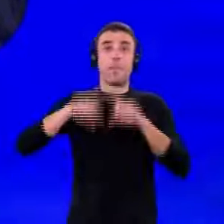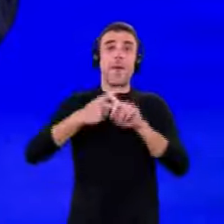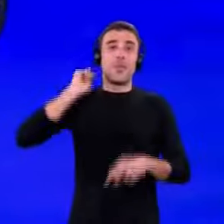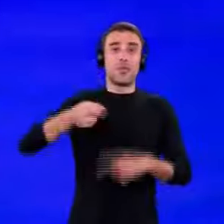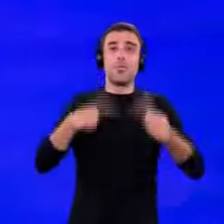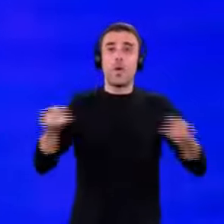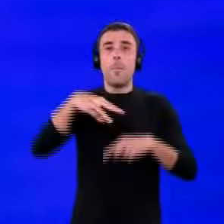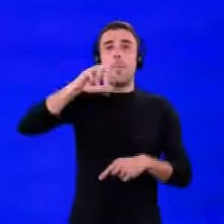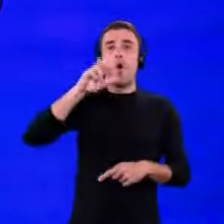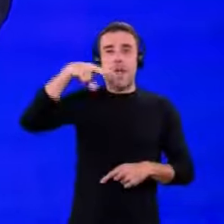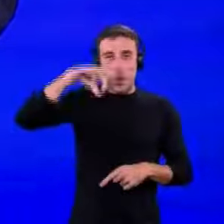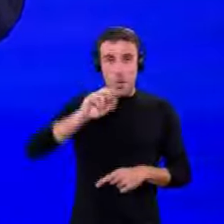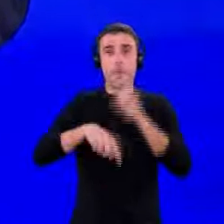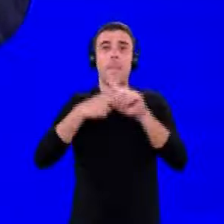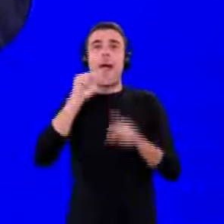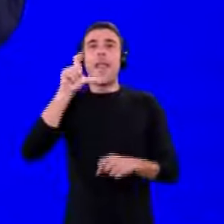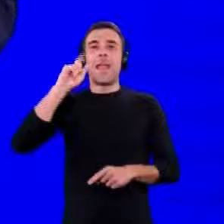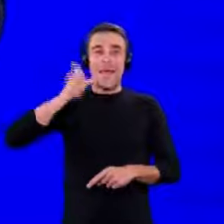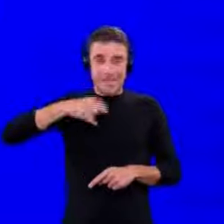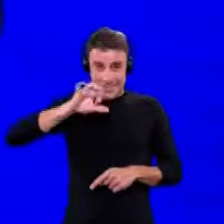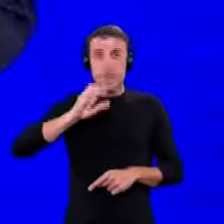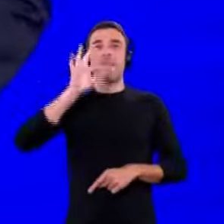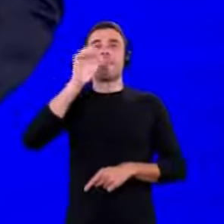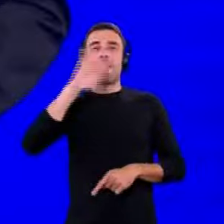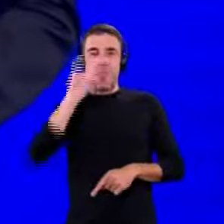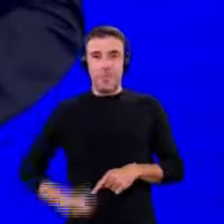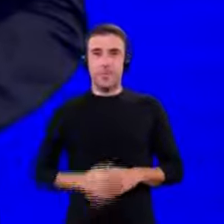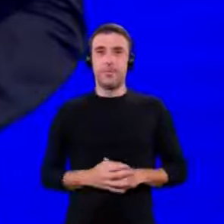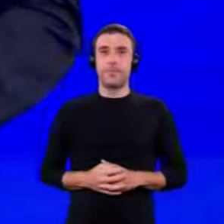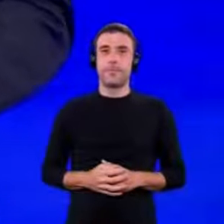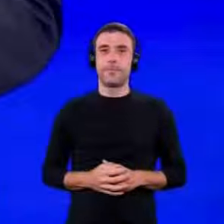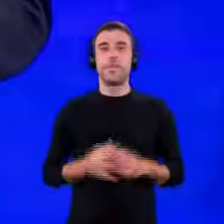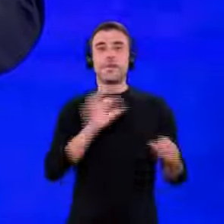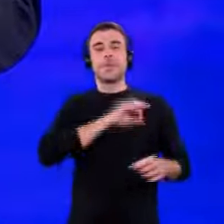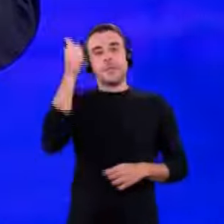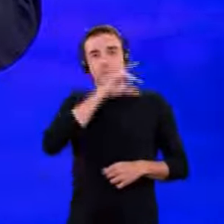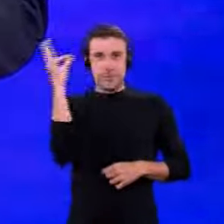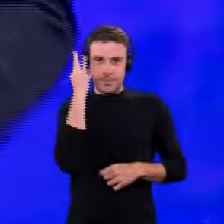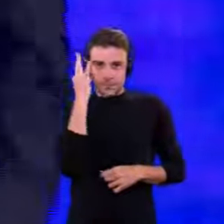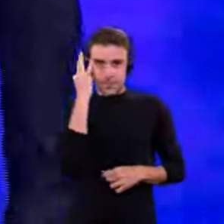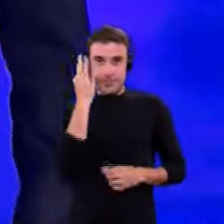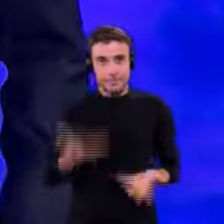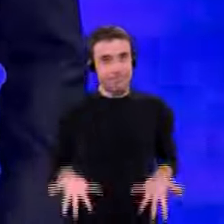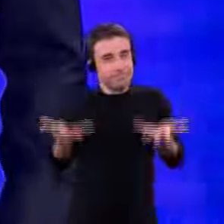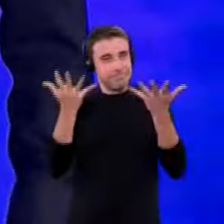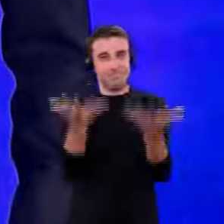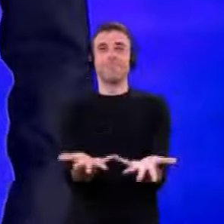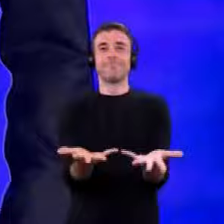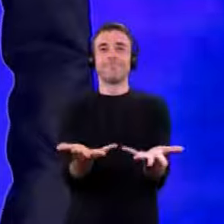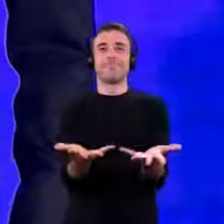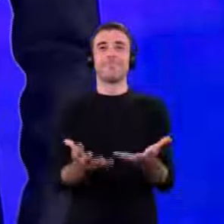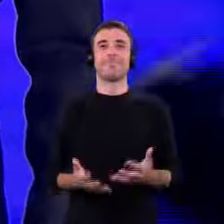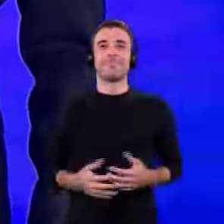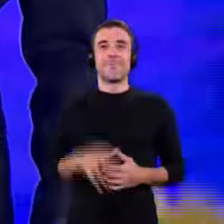de Pablo Moreno y Julio Alexis Fernández. Señoras y señores, con todos ustedes,